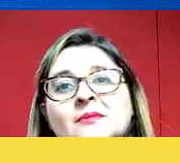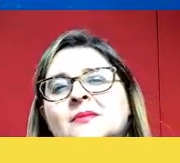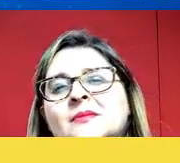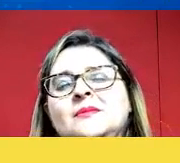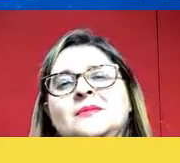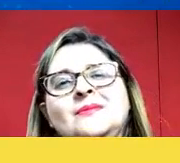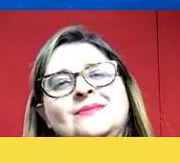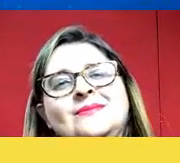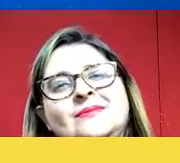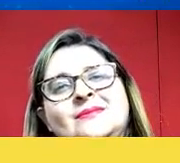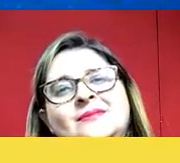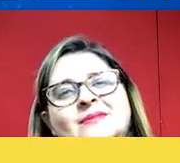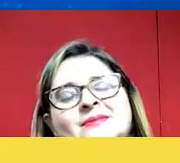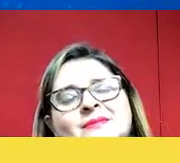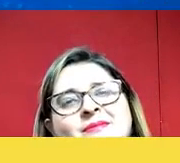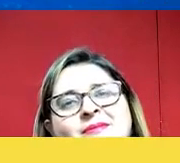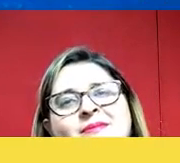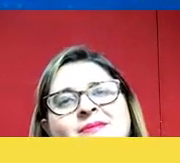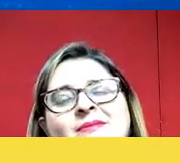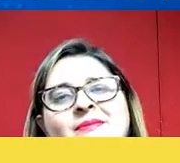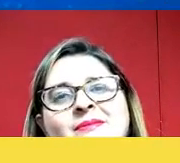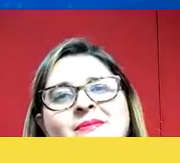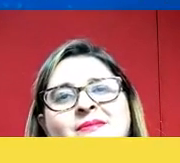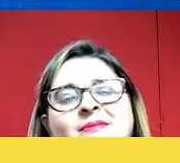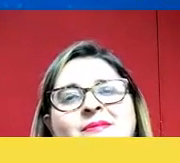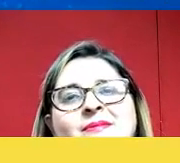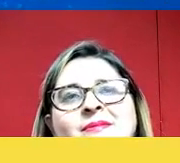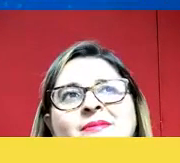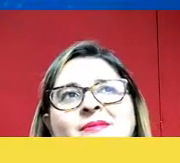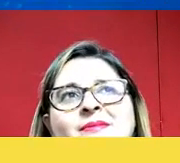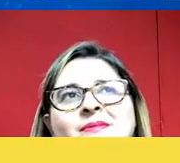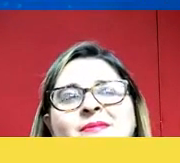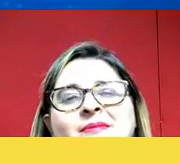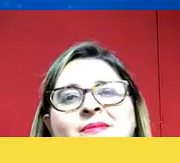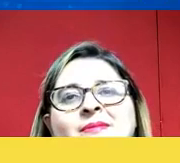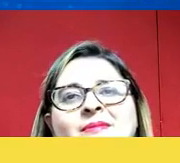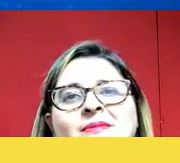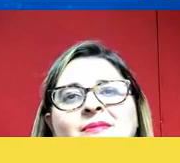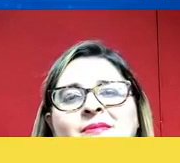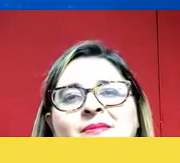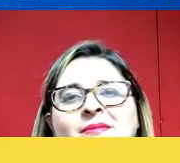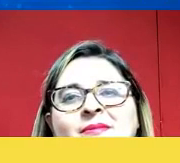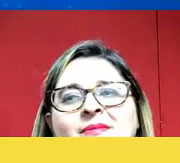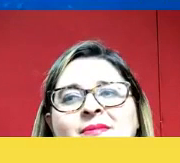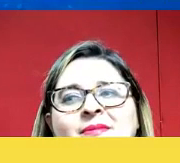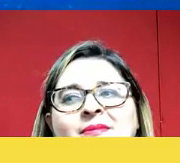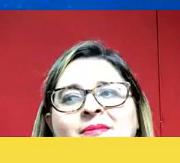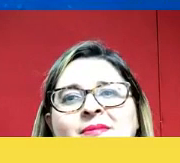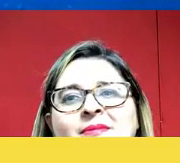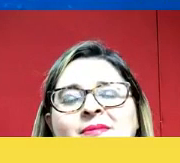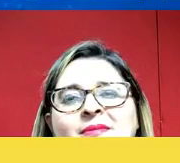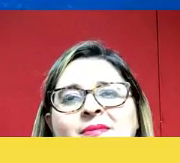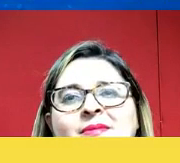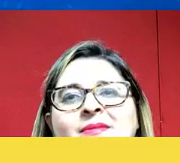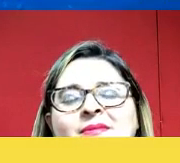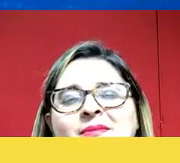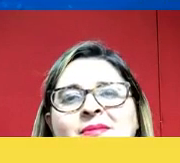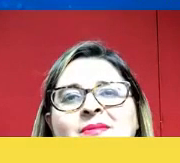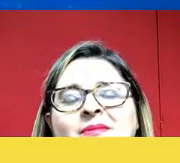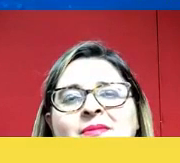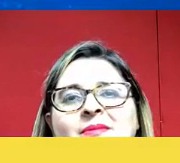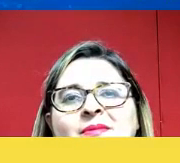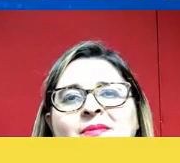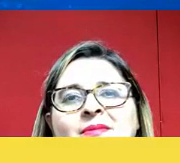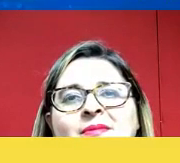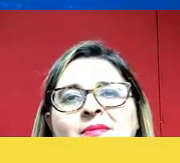raro que justo en otro lado evolucionen hacia mamíferos, hacia primates, y hacia